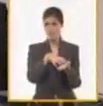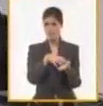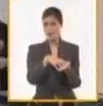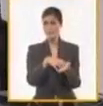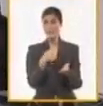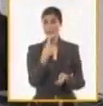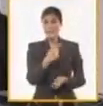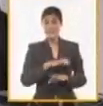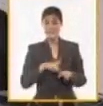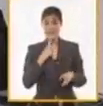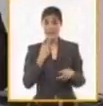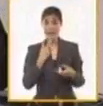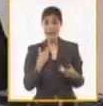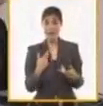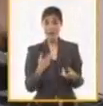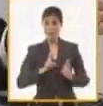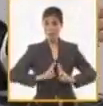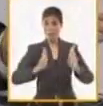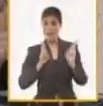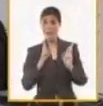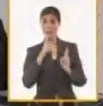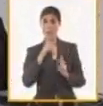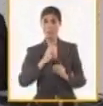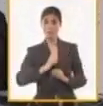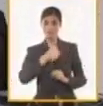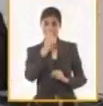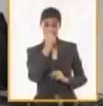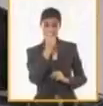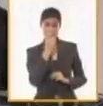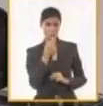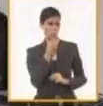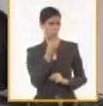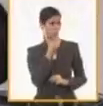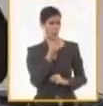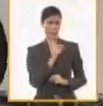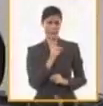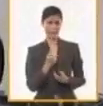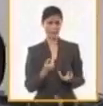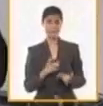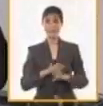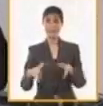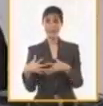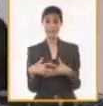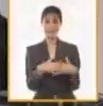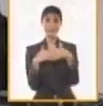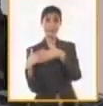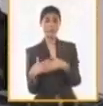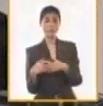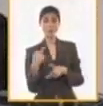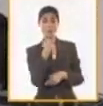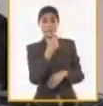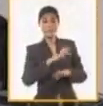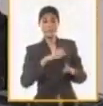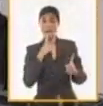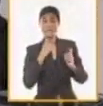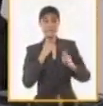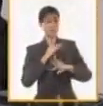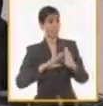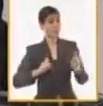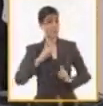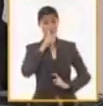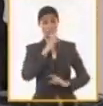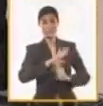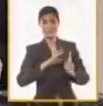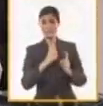Rusia, con Putin, ahora después que como bien tú dices que Estados Unidos ha dicho eso tiene que ya parar, ahora están poniendo, pero